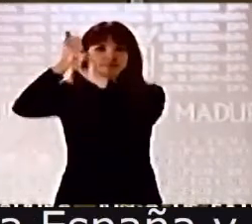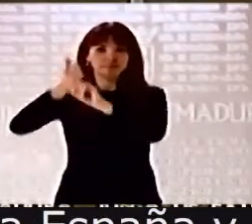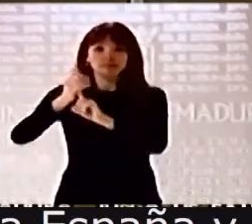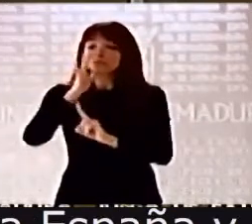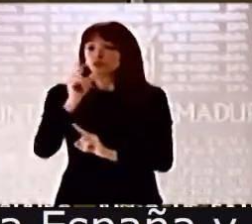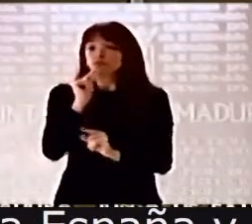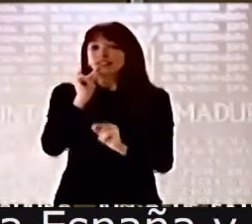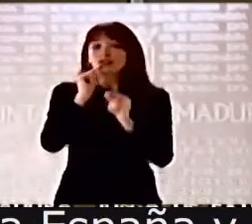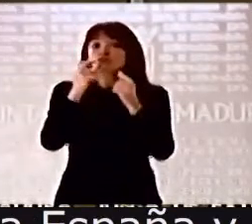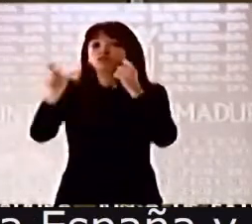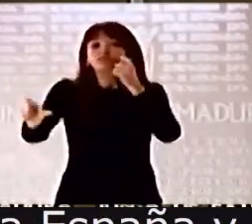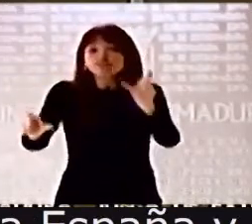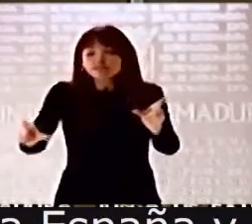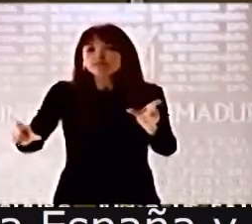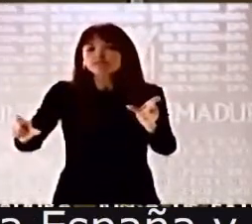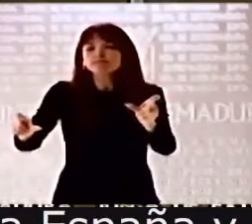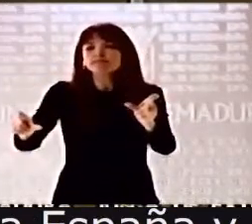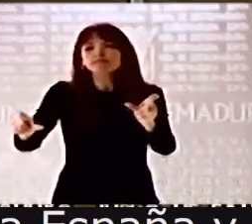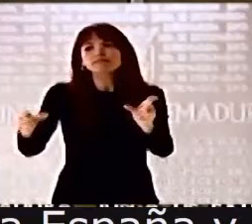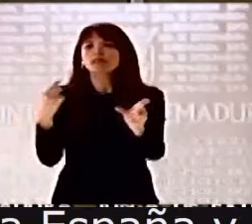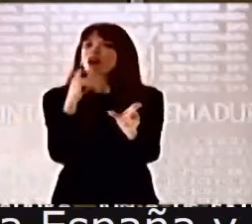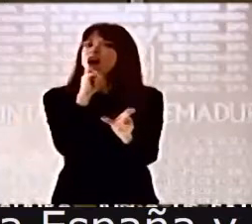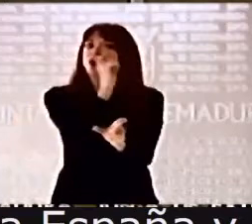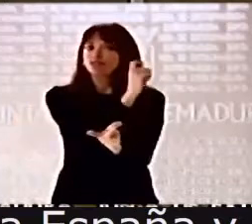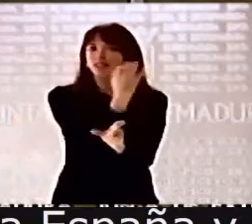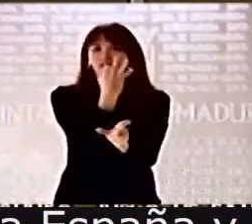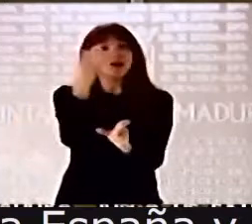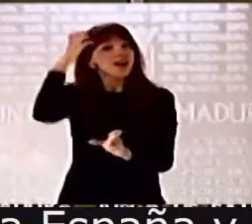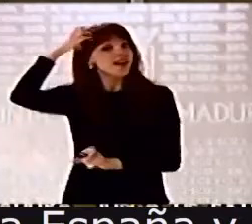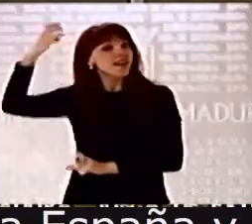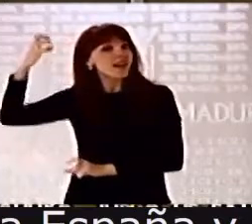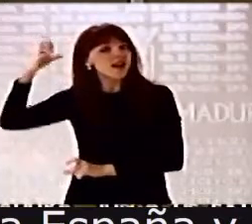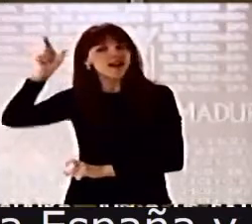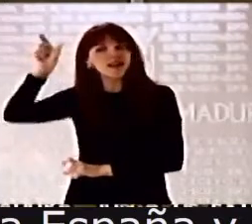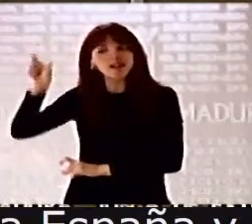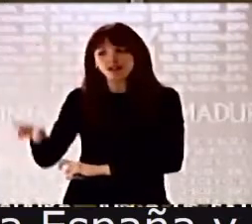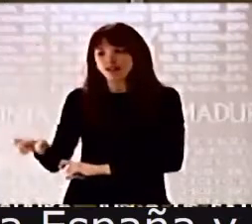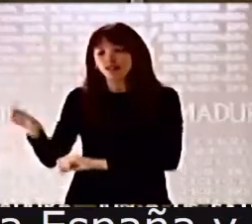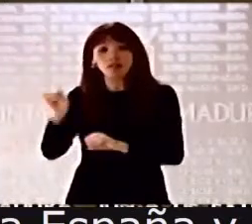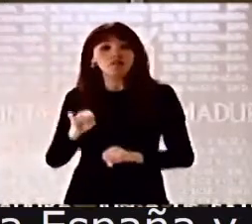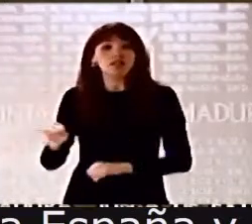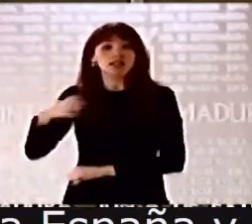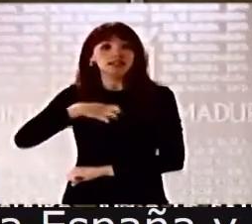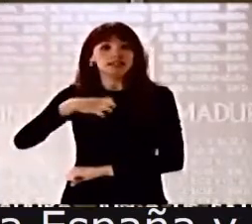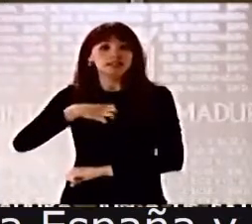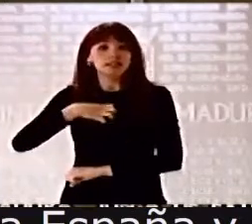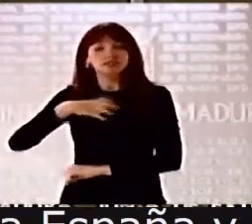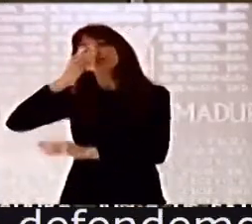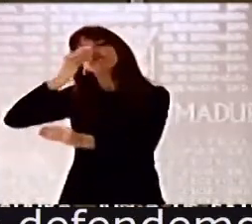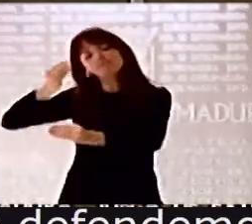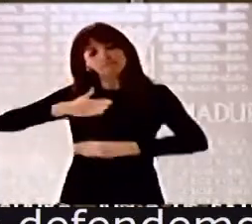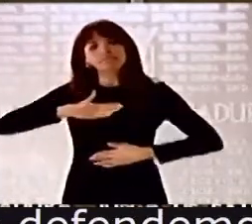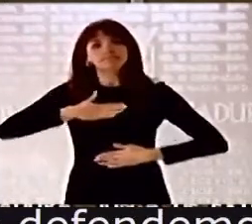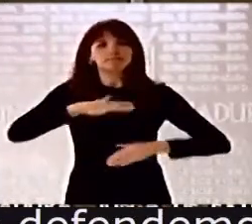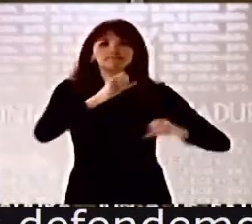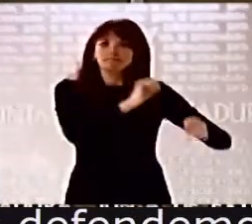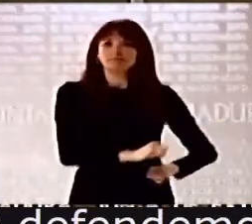insultan, hay que decirle que como el rey no se puede defender, lo estamos defendiendo los demás. Y los que solo saben